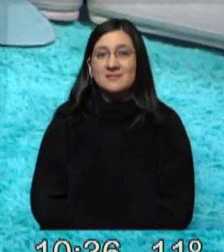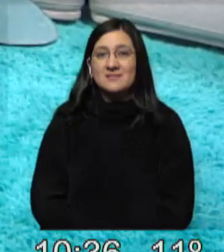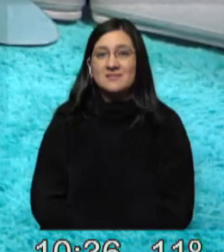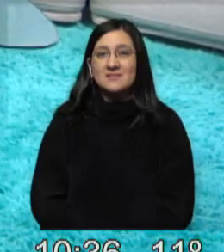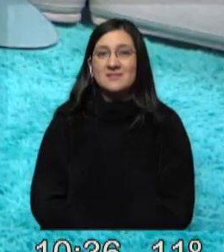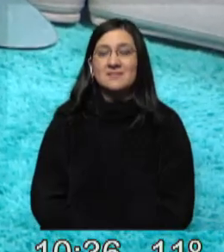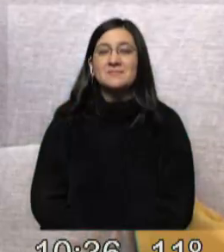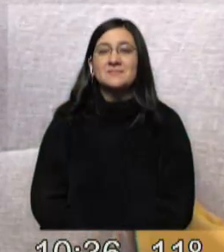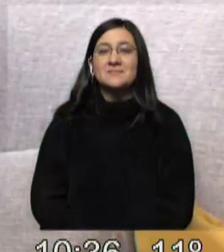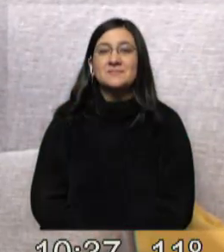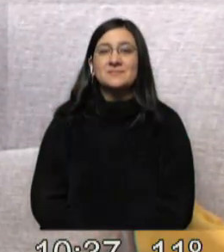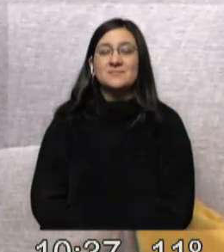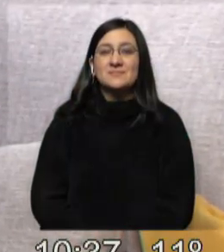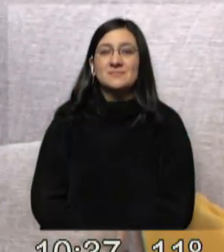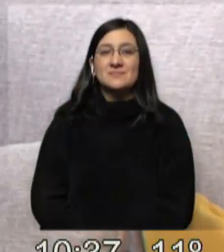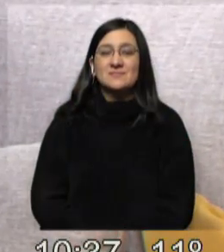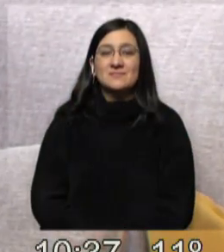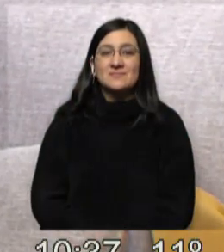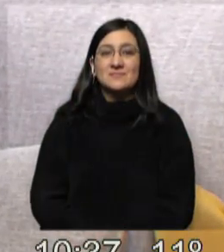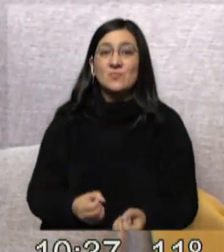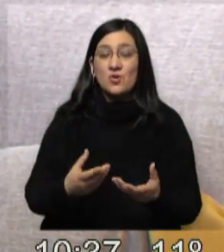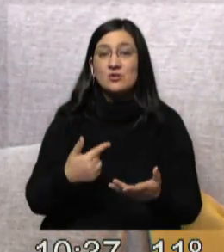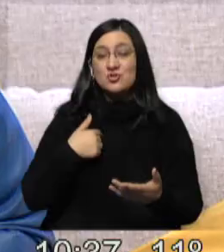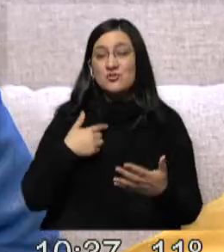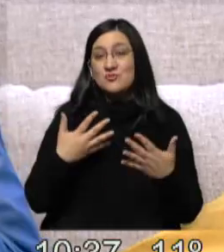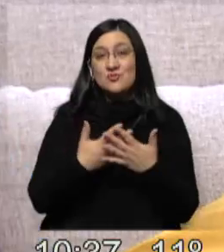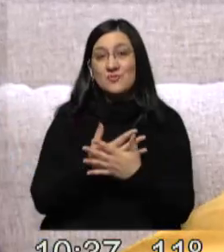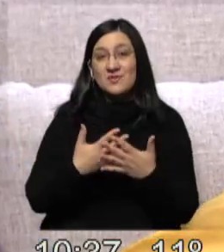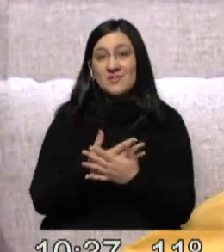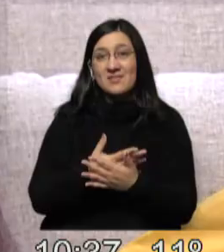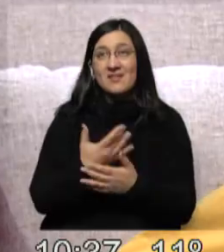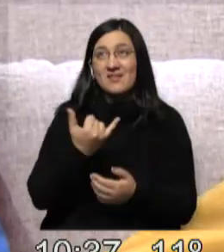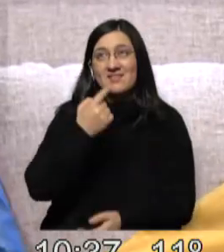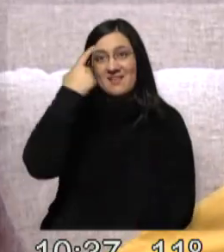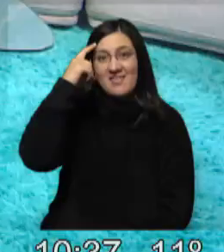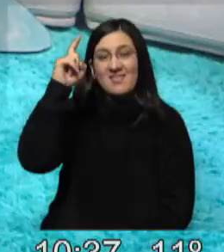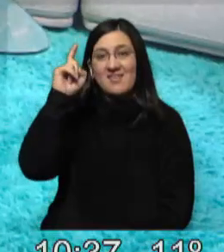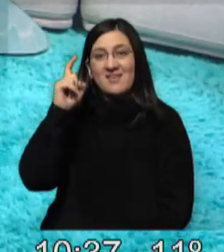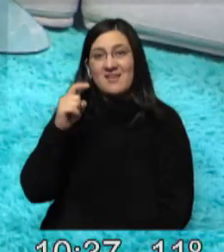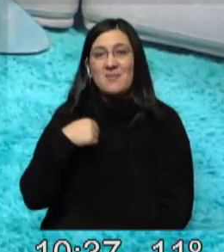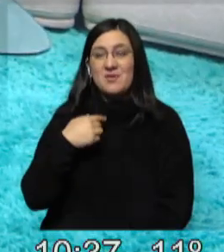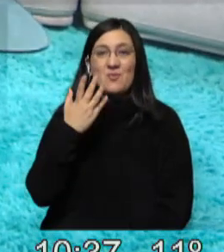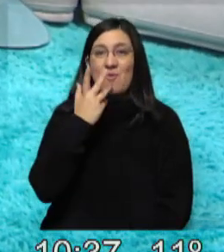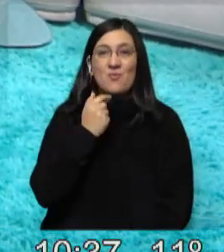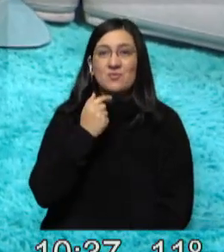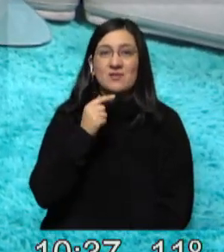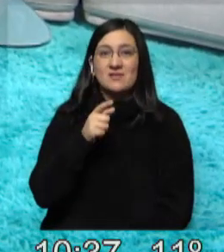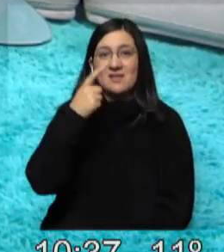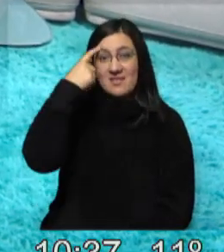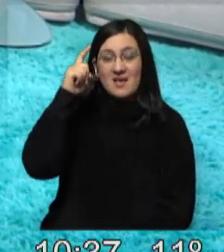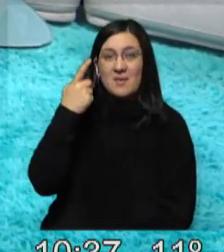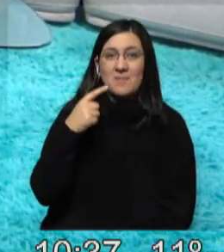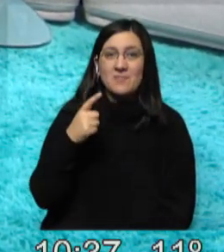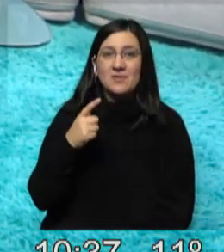eso. Bien. Te quiero decir que estoy sufriendo desde que se les ocurrió esta idea. Eso no, para mí no me gusta. Pero perdón, lo más maravilloso fue cuando